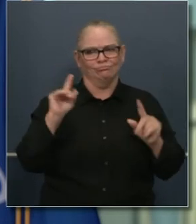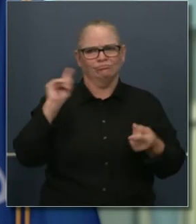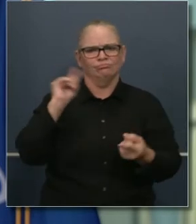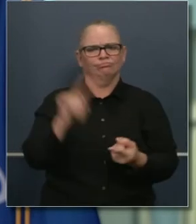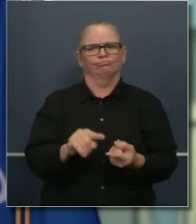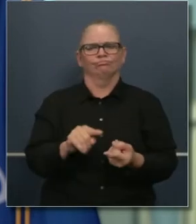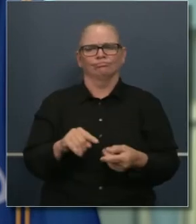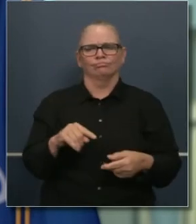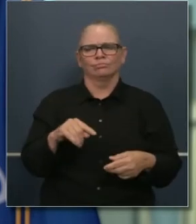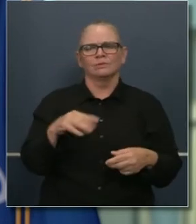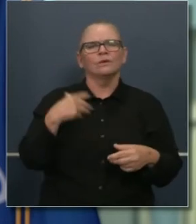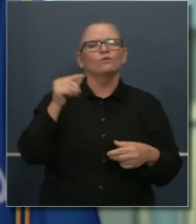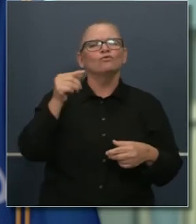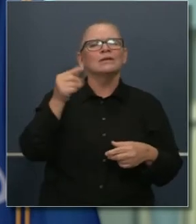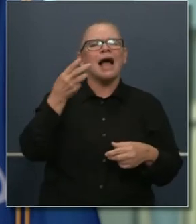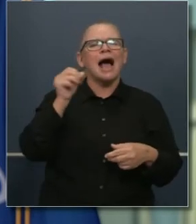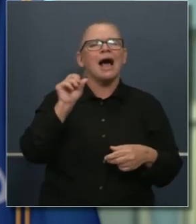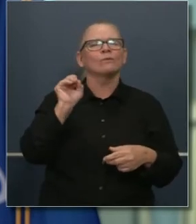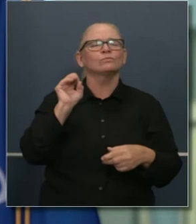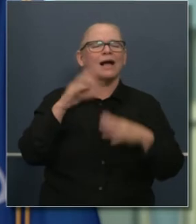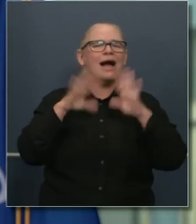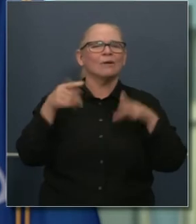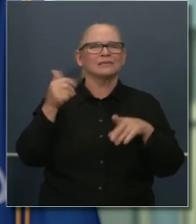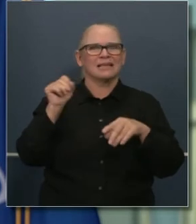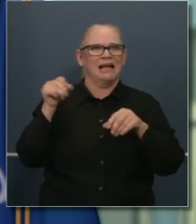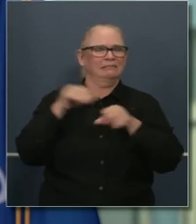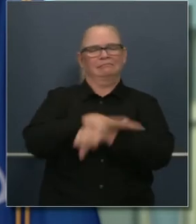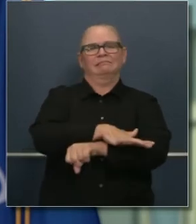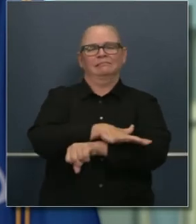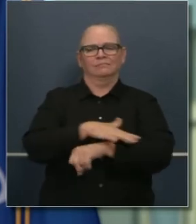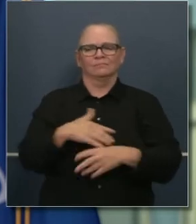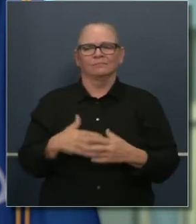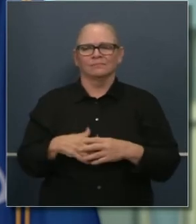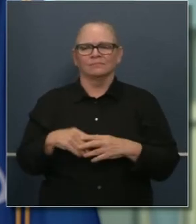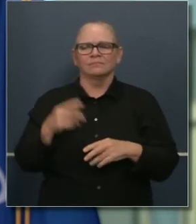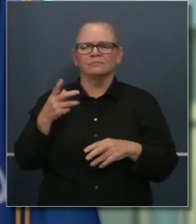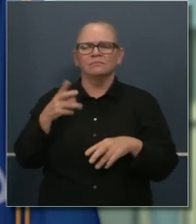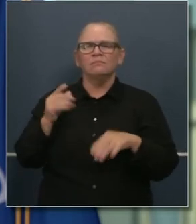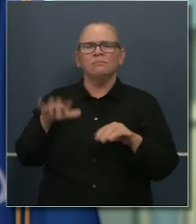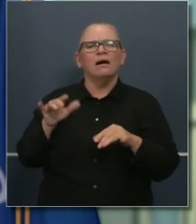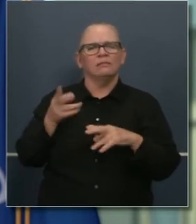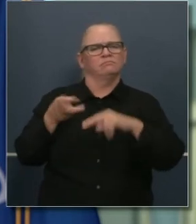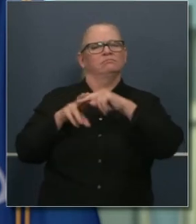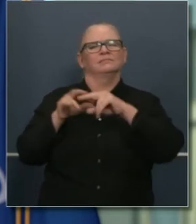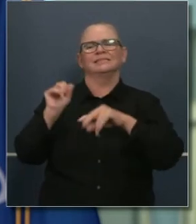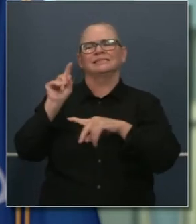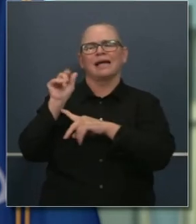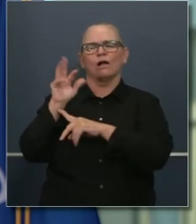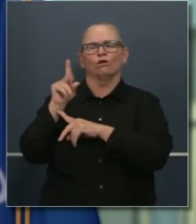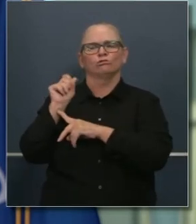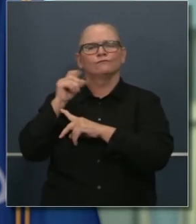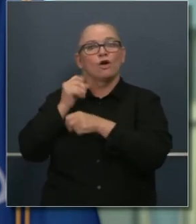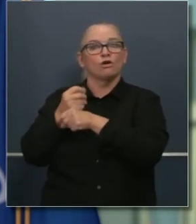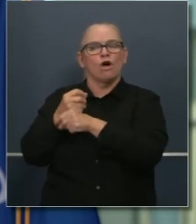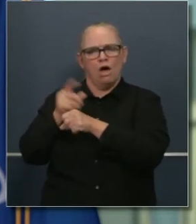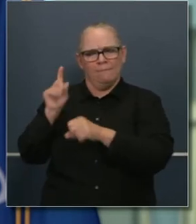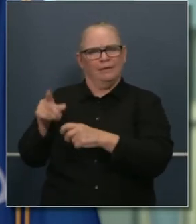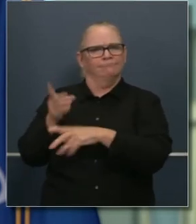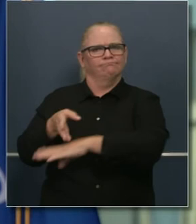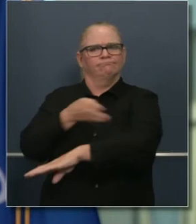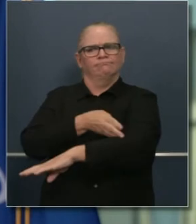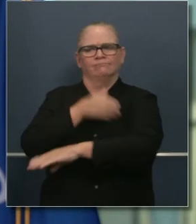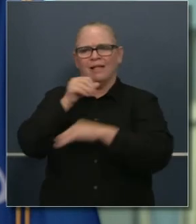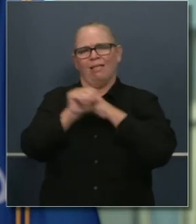y administración por menoscabar los esfuerzos que hizo la administración de obama bajando del costo de la